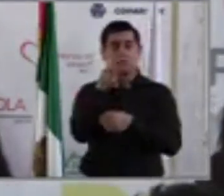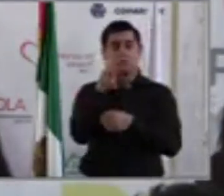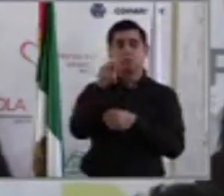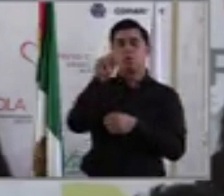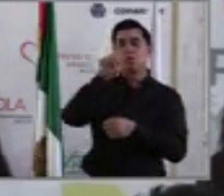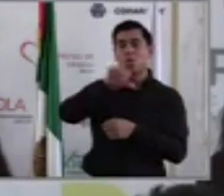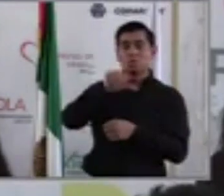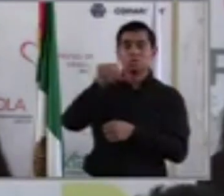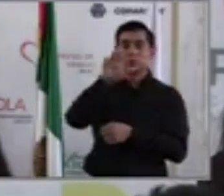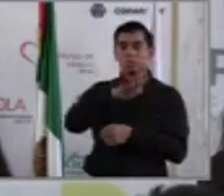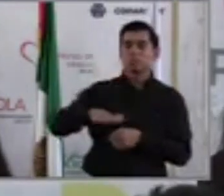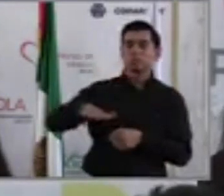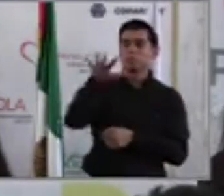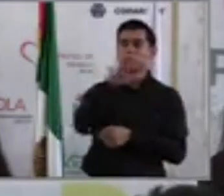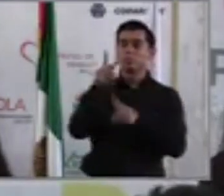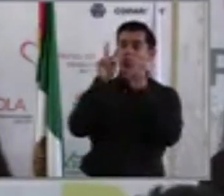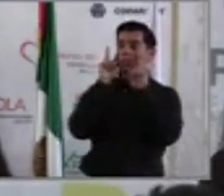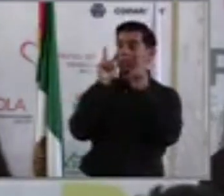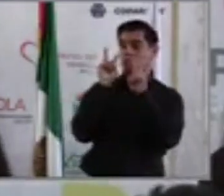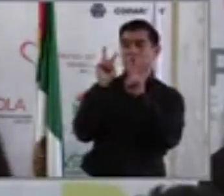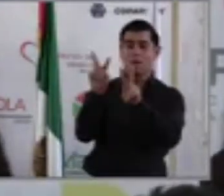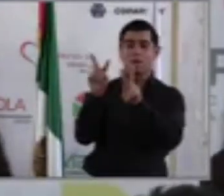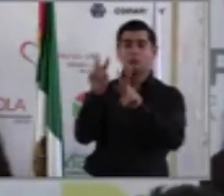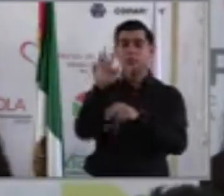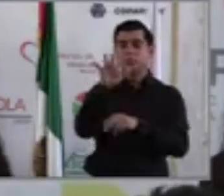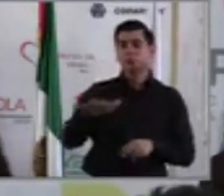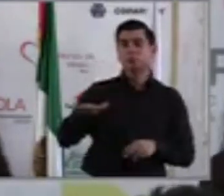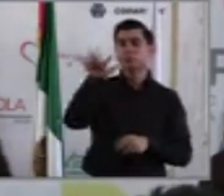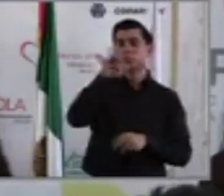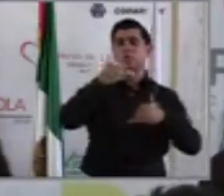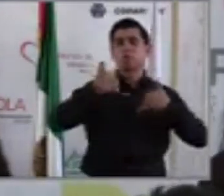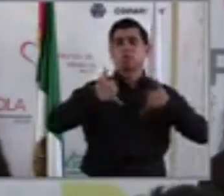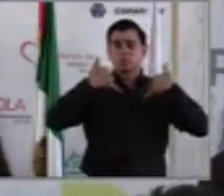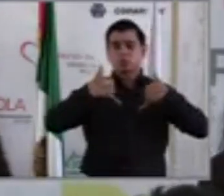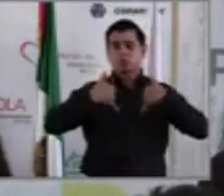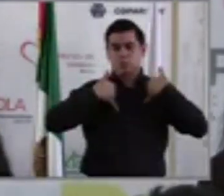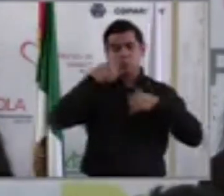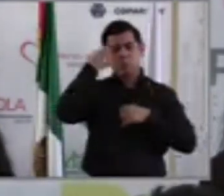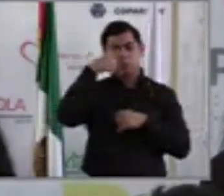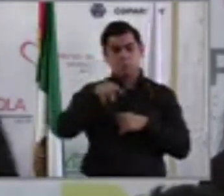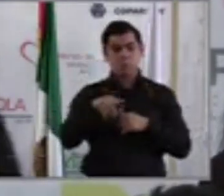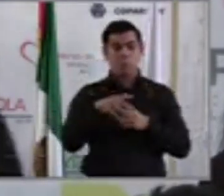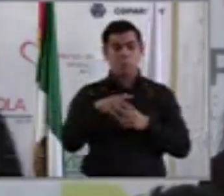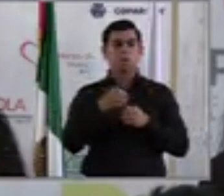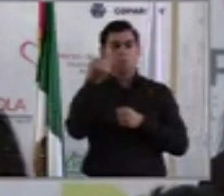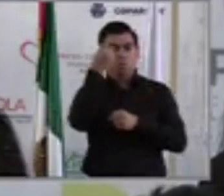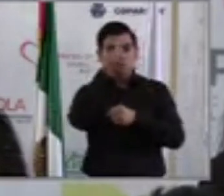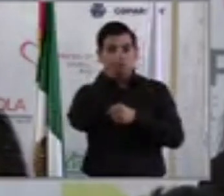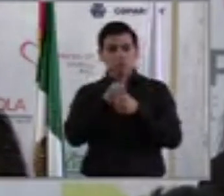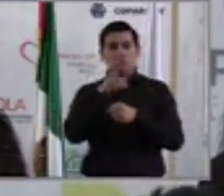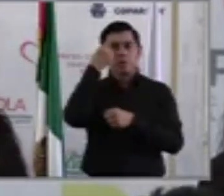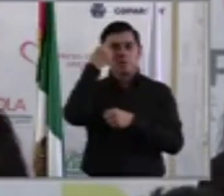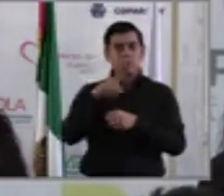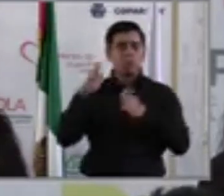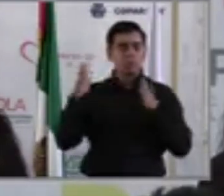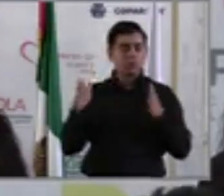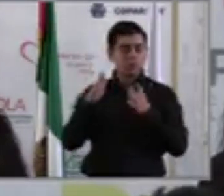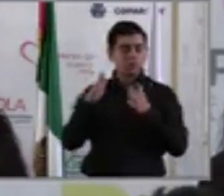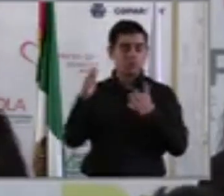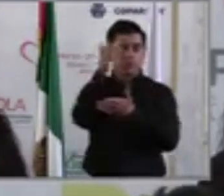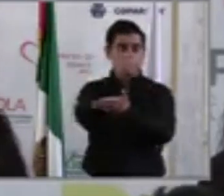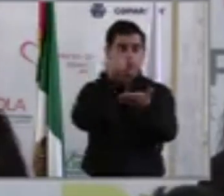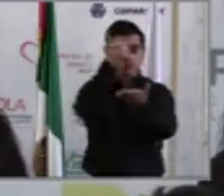diferente. Nosotros vemos hoy en los jóvenes la gran oportunidad, el gran motor de que esta